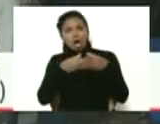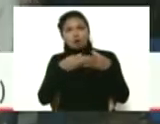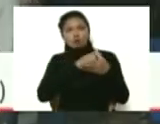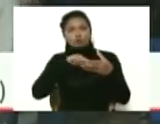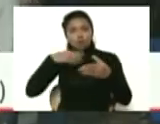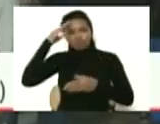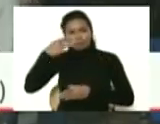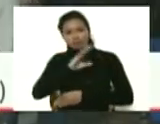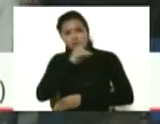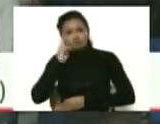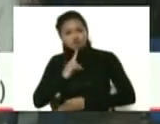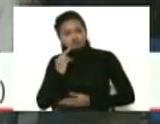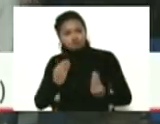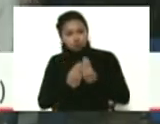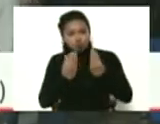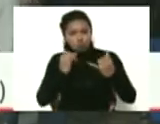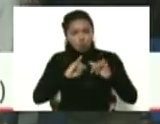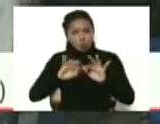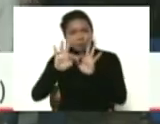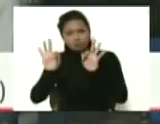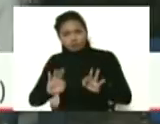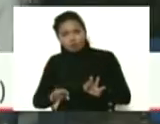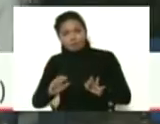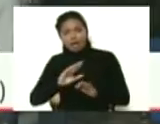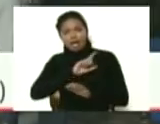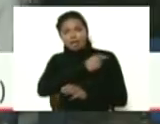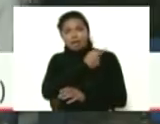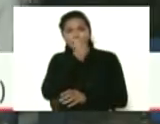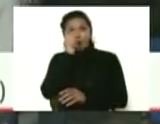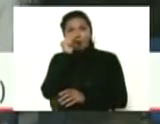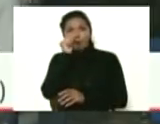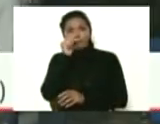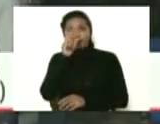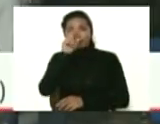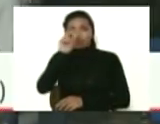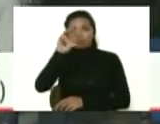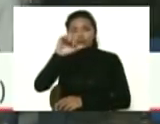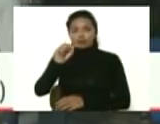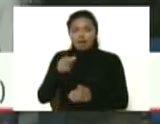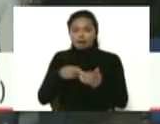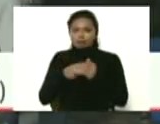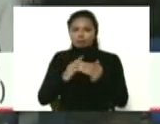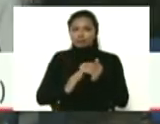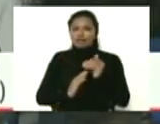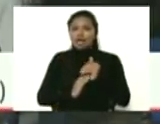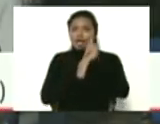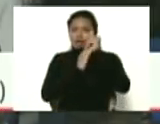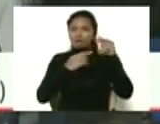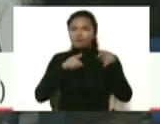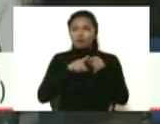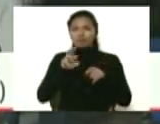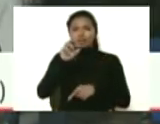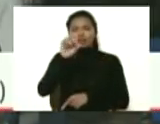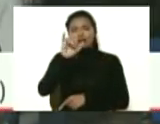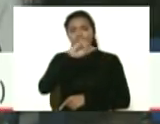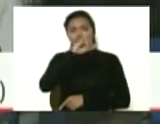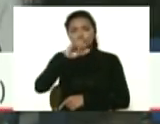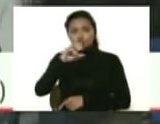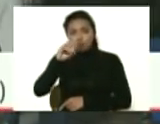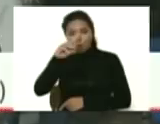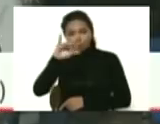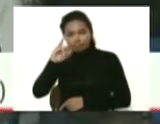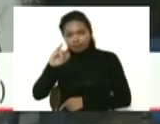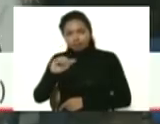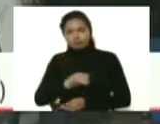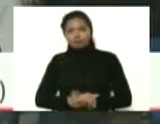nuestra milicia bolivariana. Aquí está el general Gil Rodríguez, jefe de medio de milicia para la SODI Carabobo, el